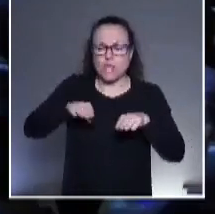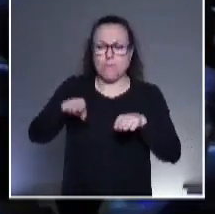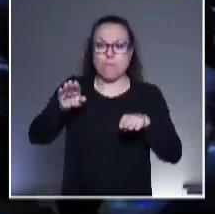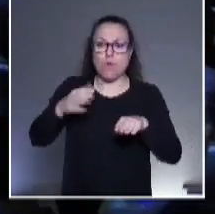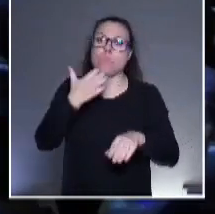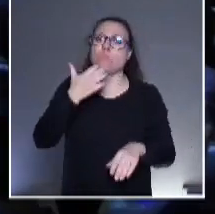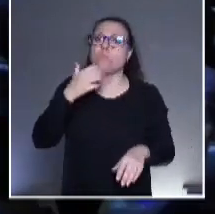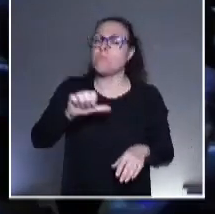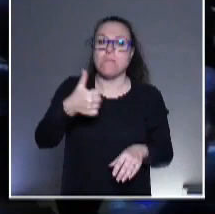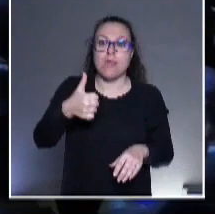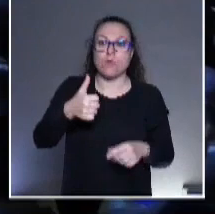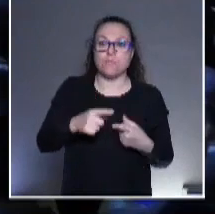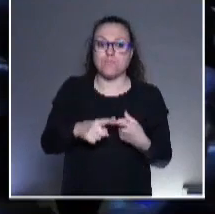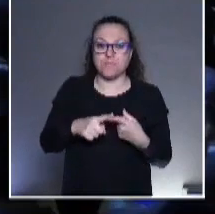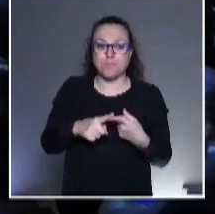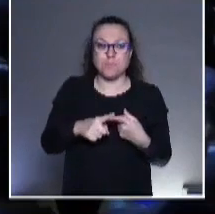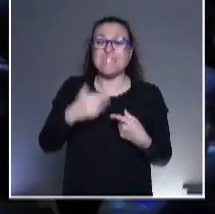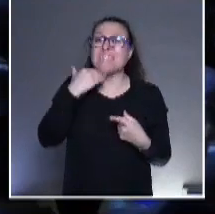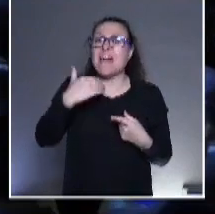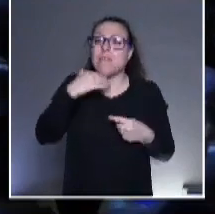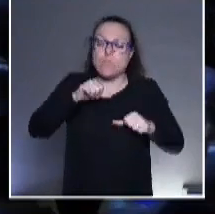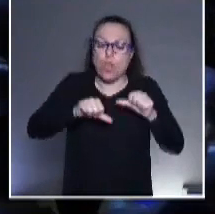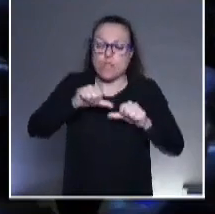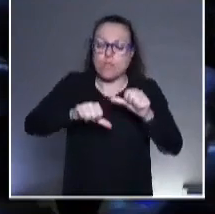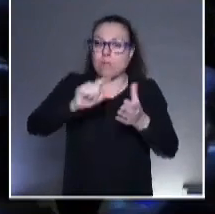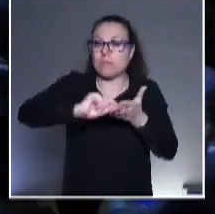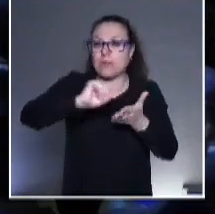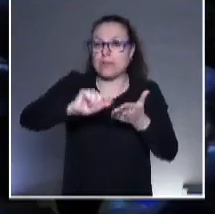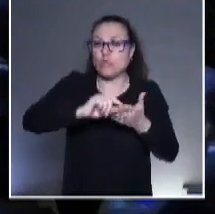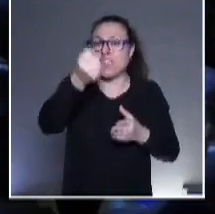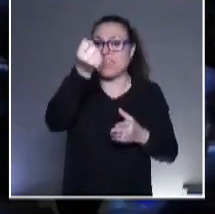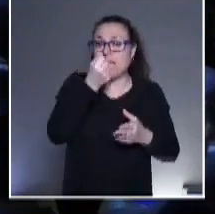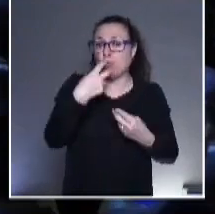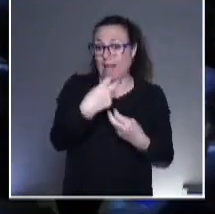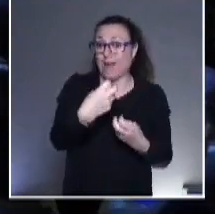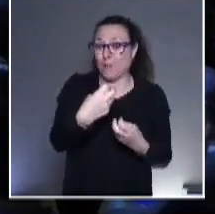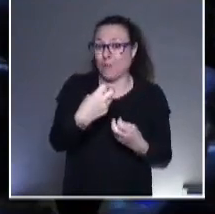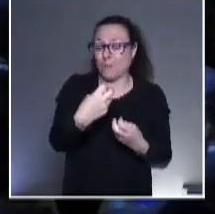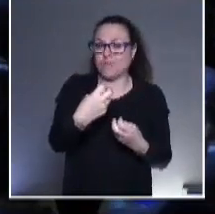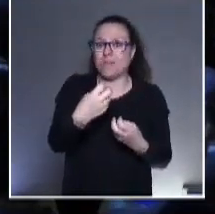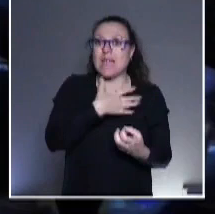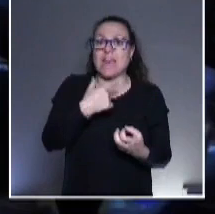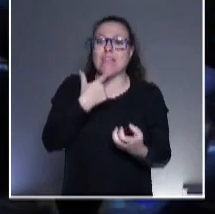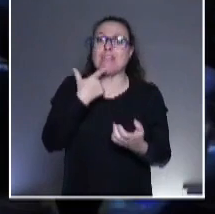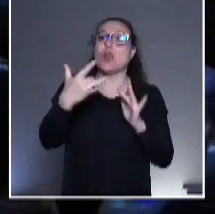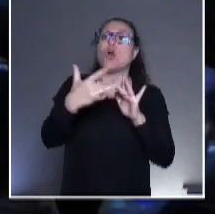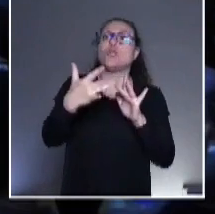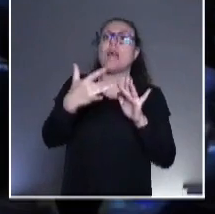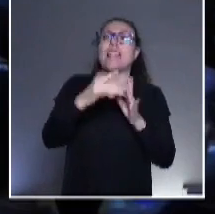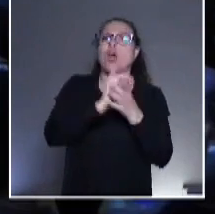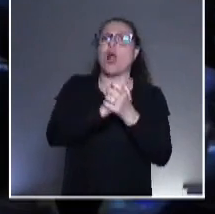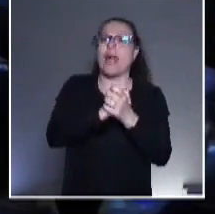en primer lugar, teníamos que conocer los procedimientos administrativos tributarios, es decir, teníamos que entrar en contacto con